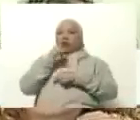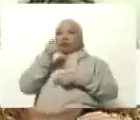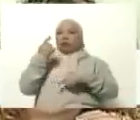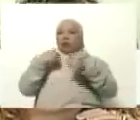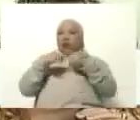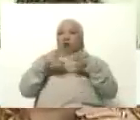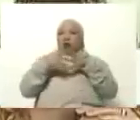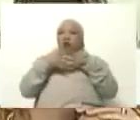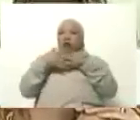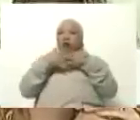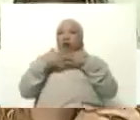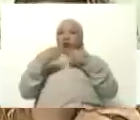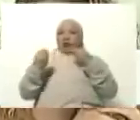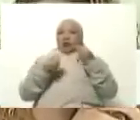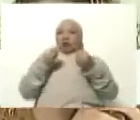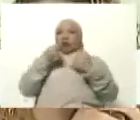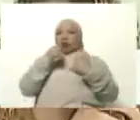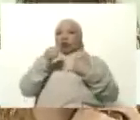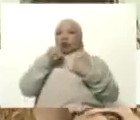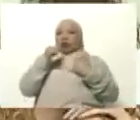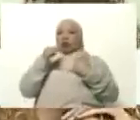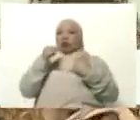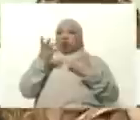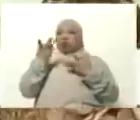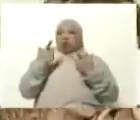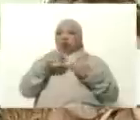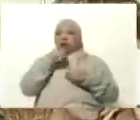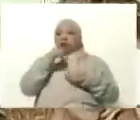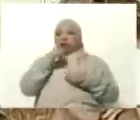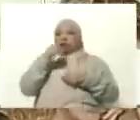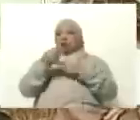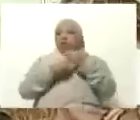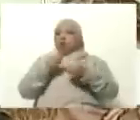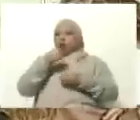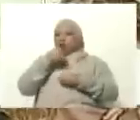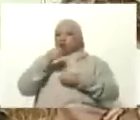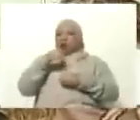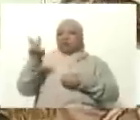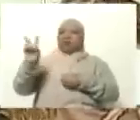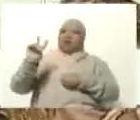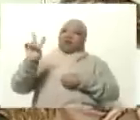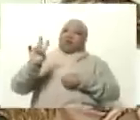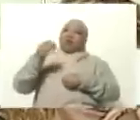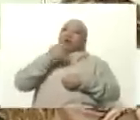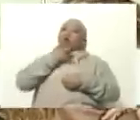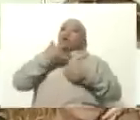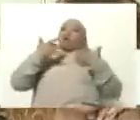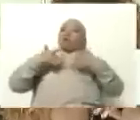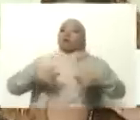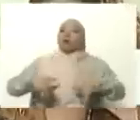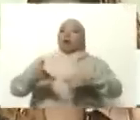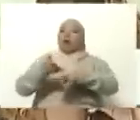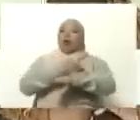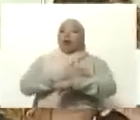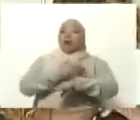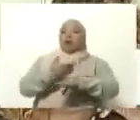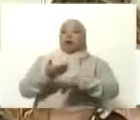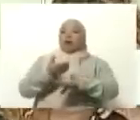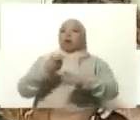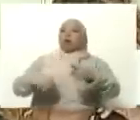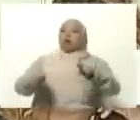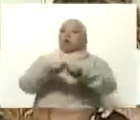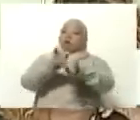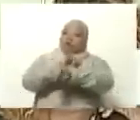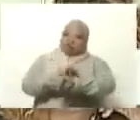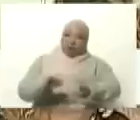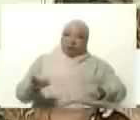Estados Unidos. De ser así, ¿cuáles cree que serían las condiciones para que Venezuela no pierda como en anteriores oportunidades? Y